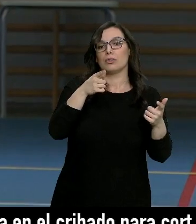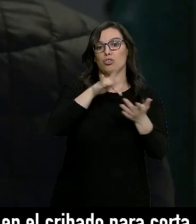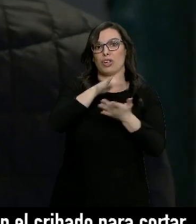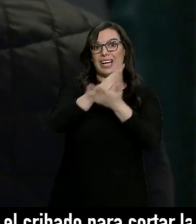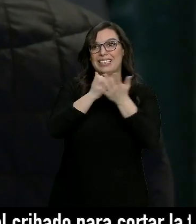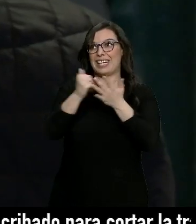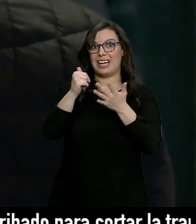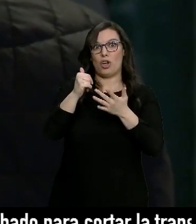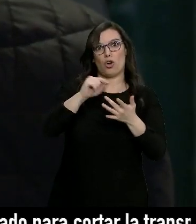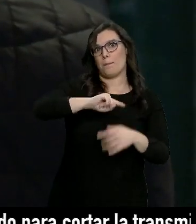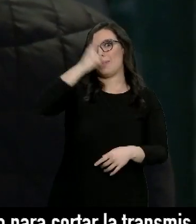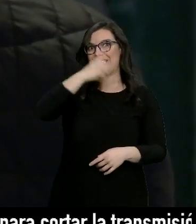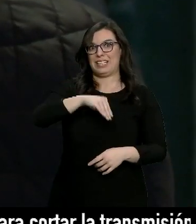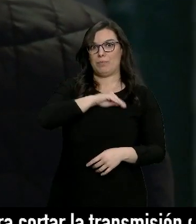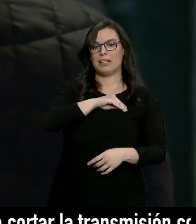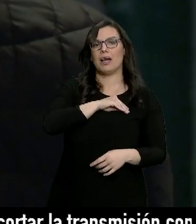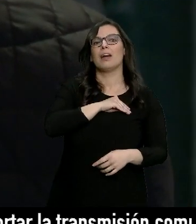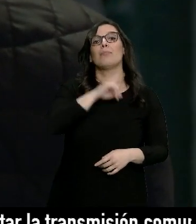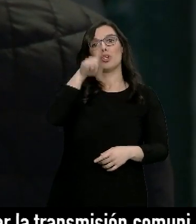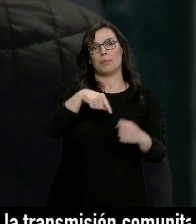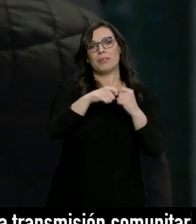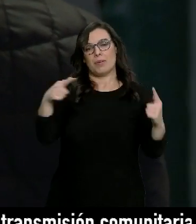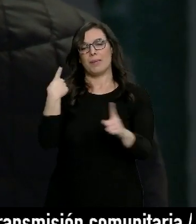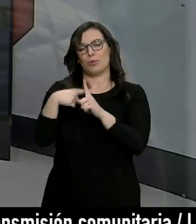comunidad líder, y también el número de positivos.